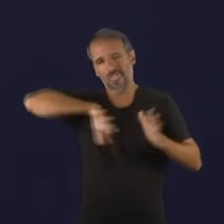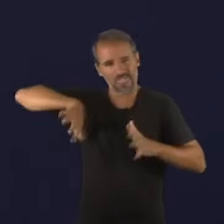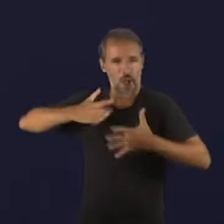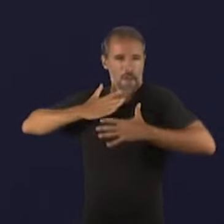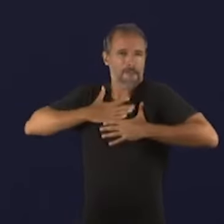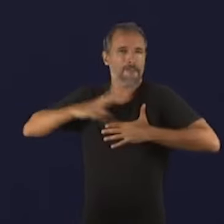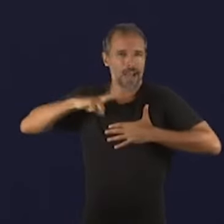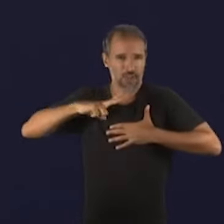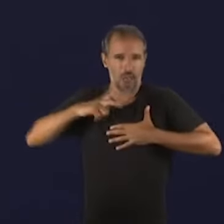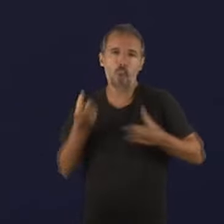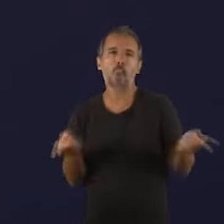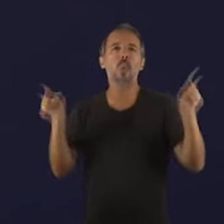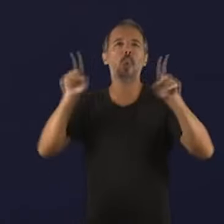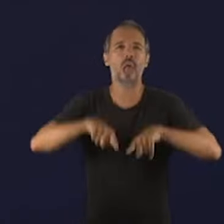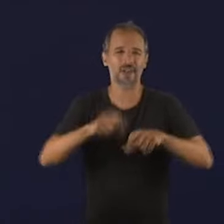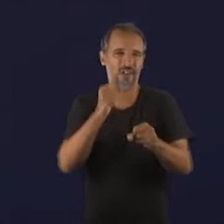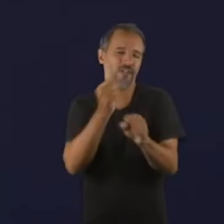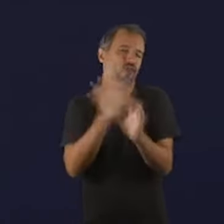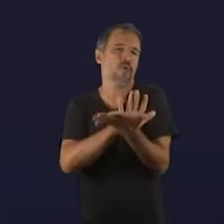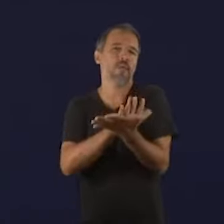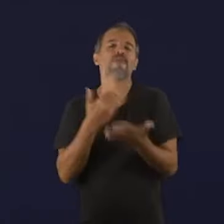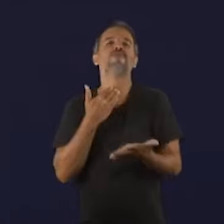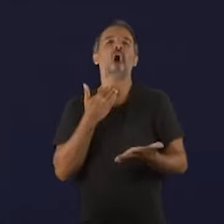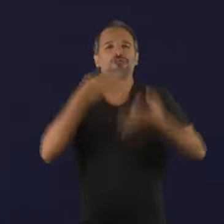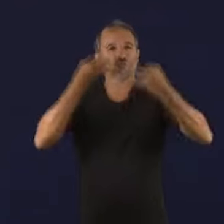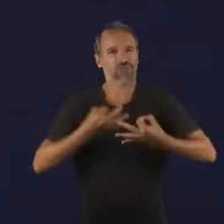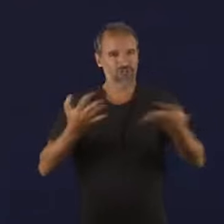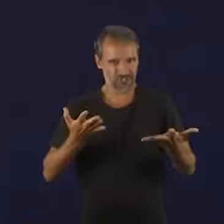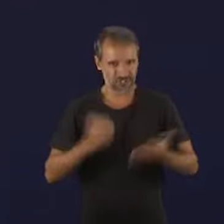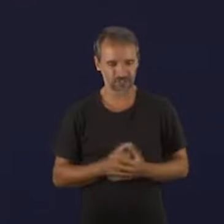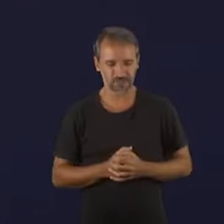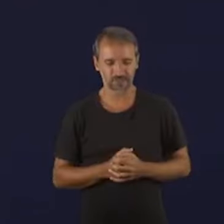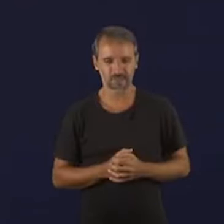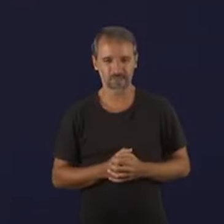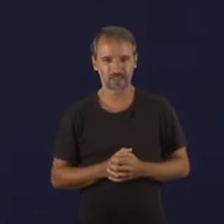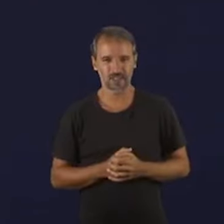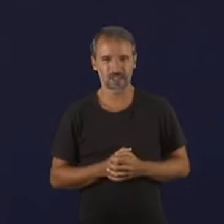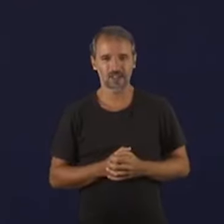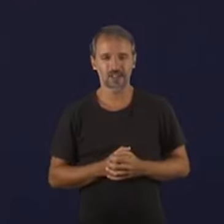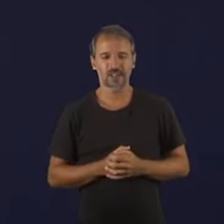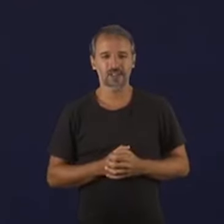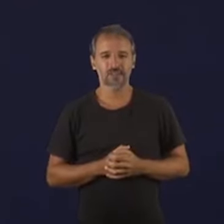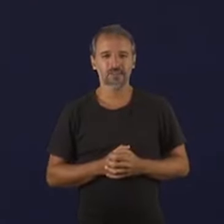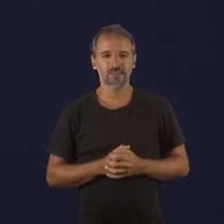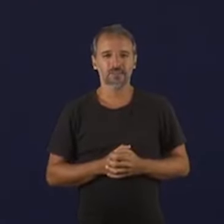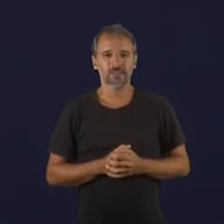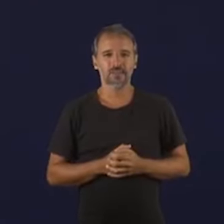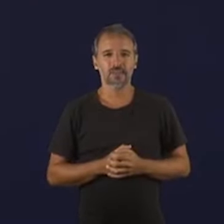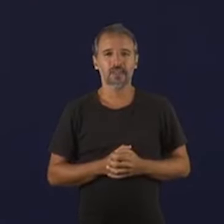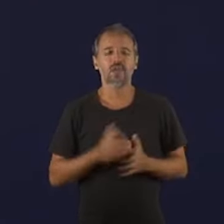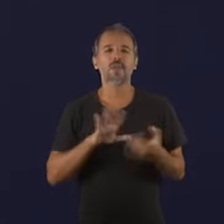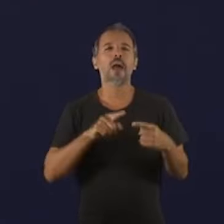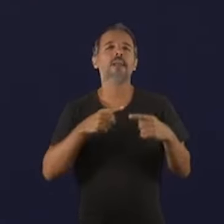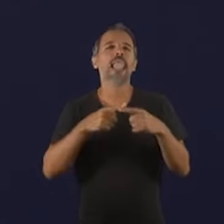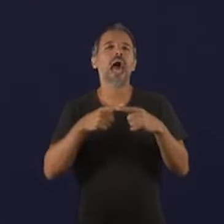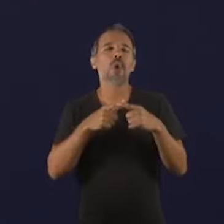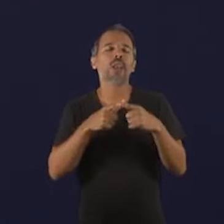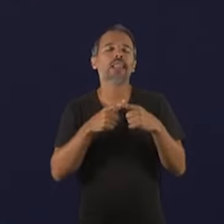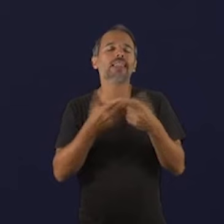lado y vuelvo a a mi voz como Vocero o a mi tarea como Vocero eh la política evidentemente